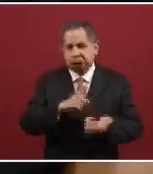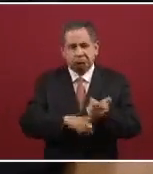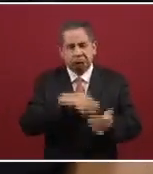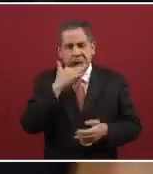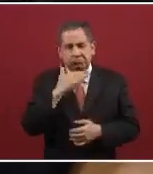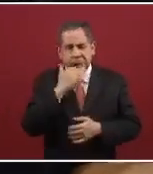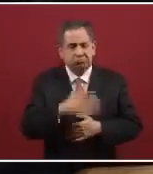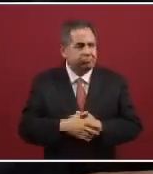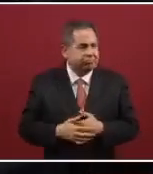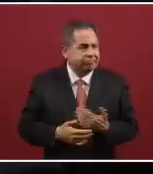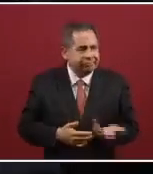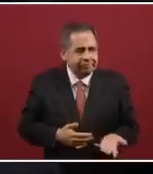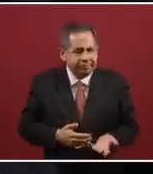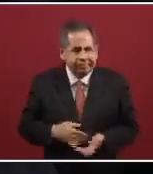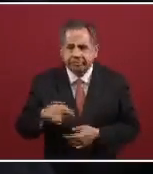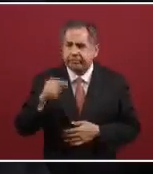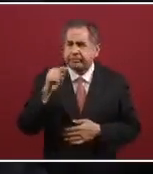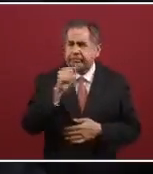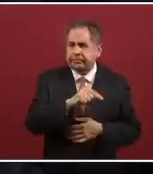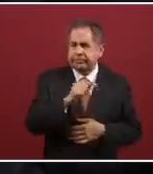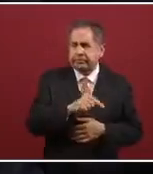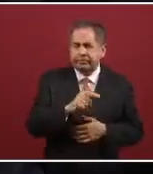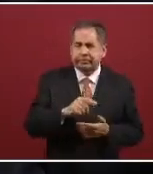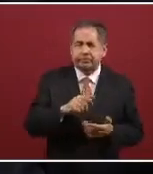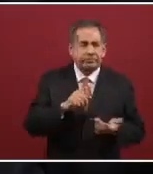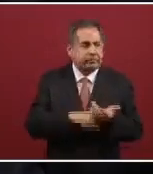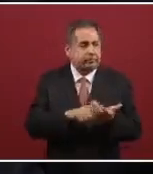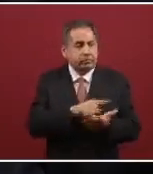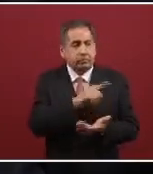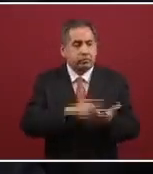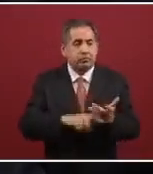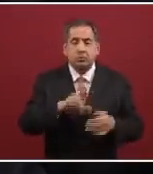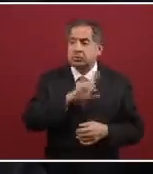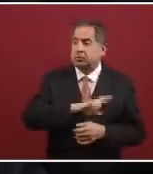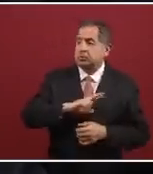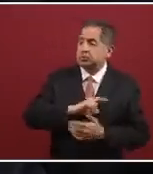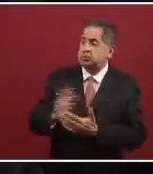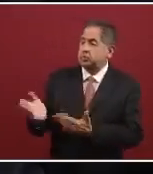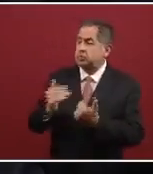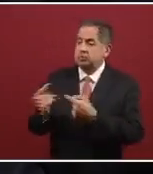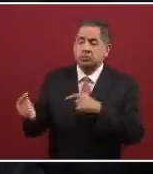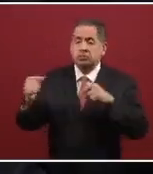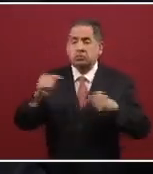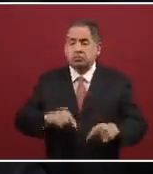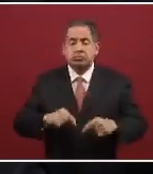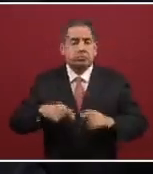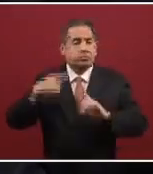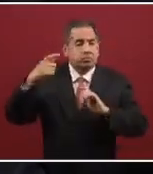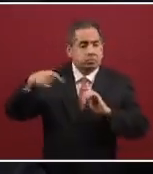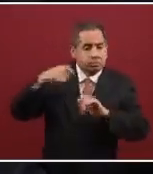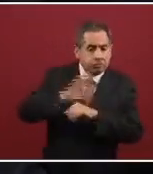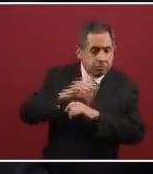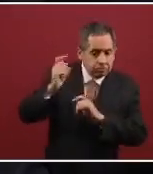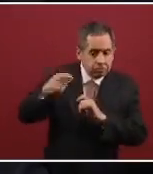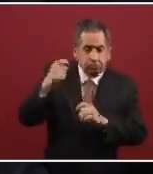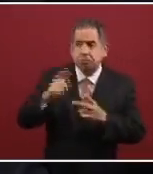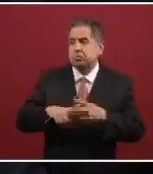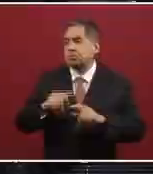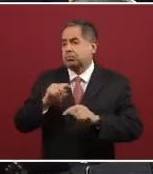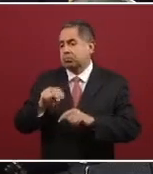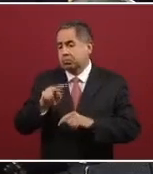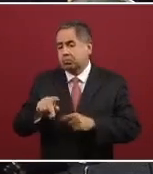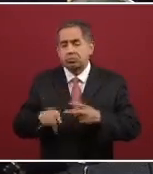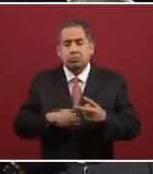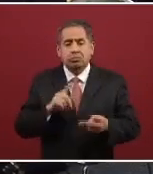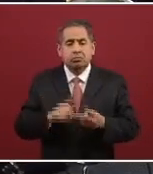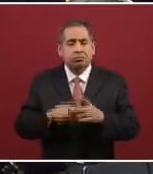Esas instalaciones también se rentan para grabar telenovelas, para hacer series. Ahí se grabó